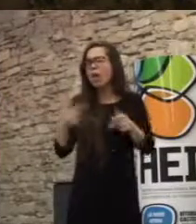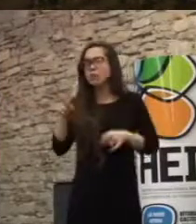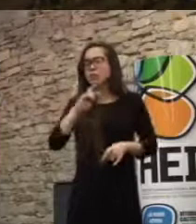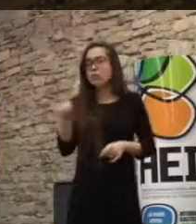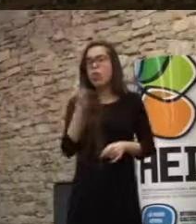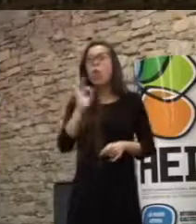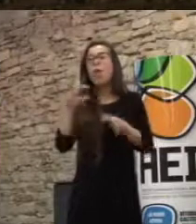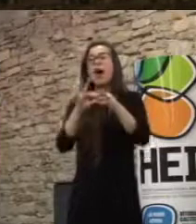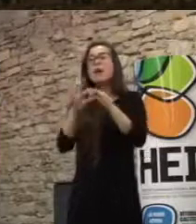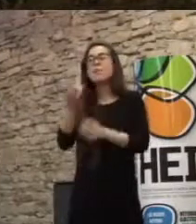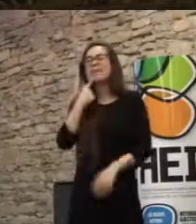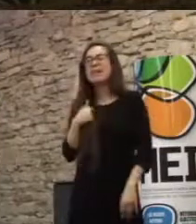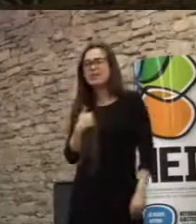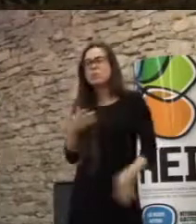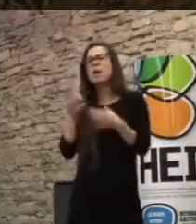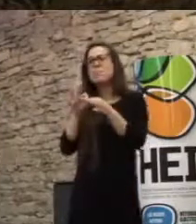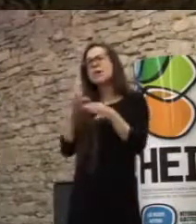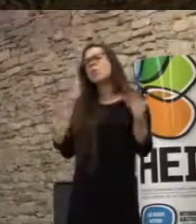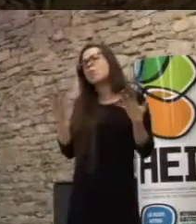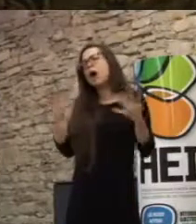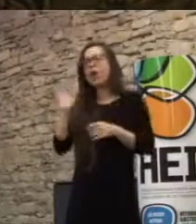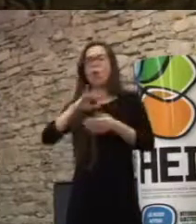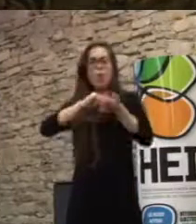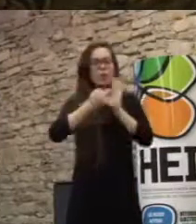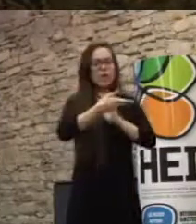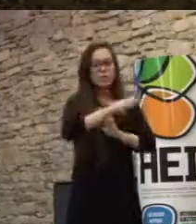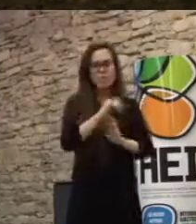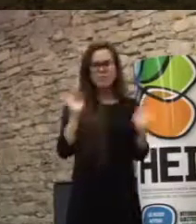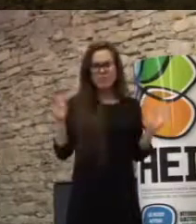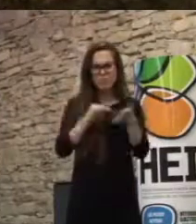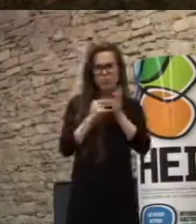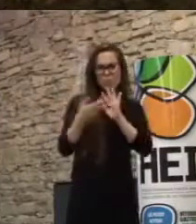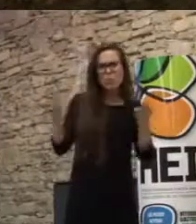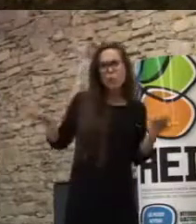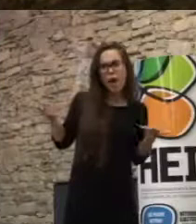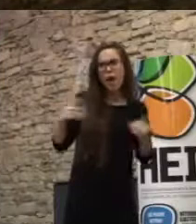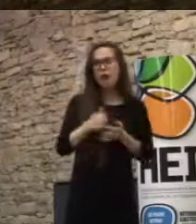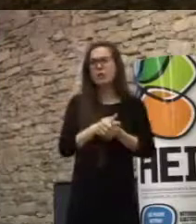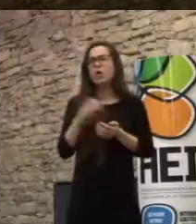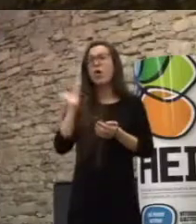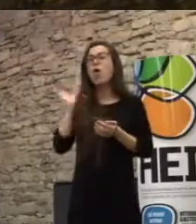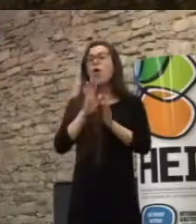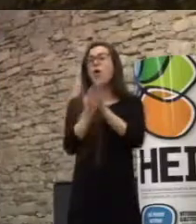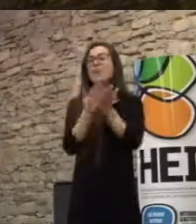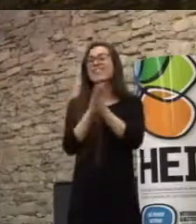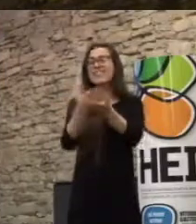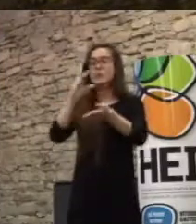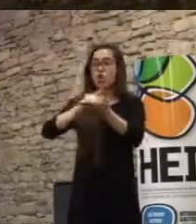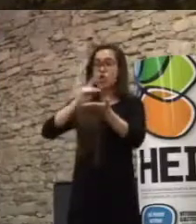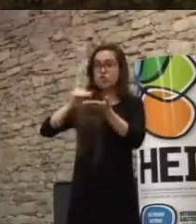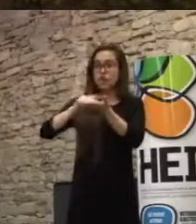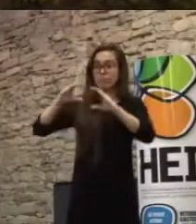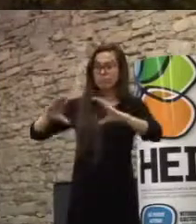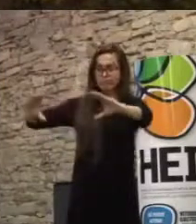proyecto entre todos qué clase de proyecto tenemos entre todos tráeme el dossier de no sé qué de los miles de dossieres que tenemos que decir quieres